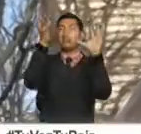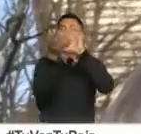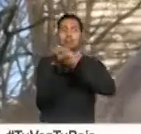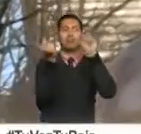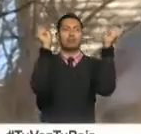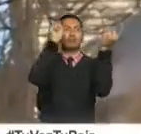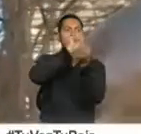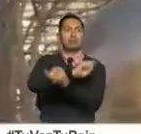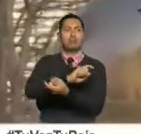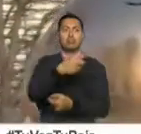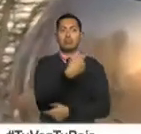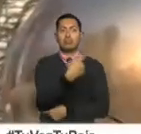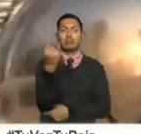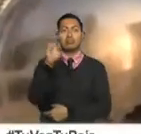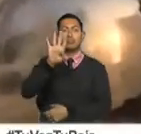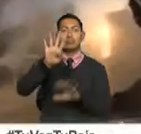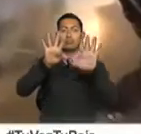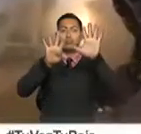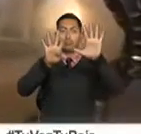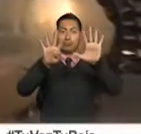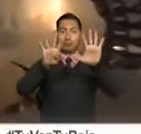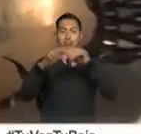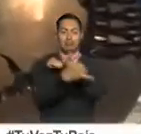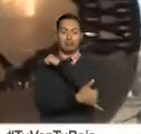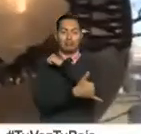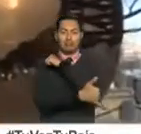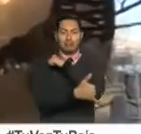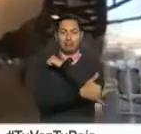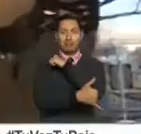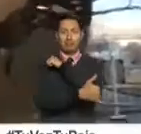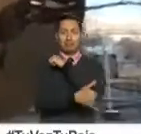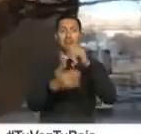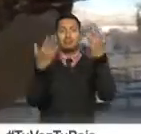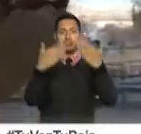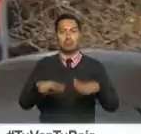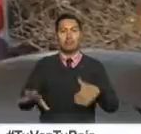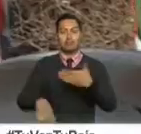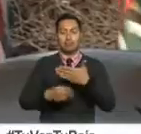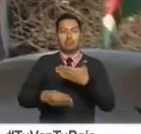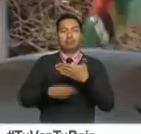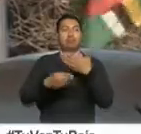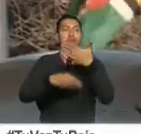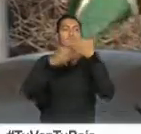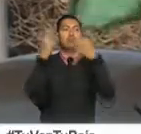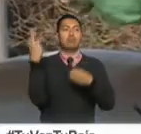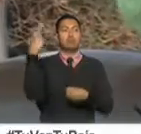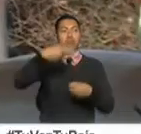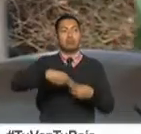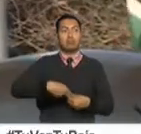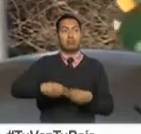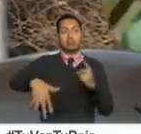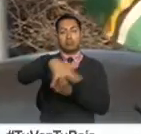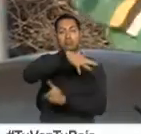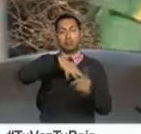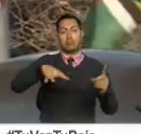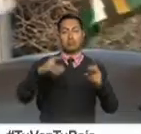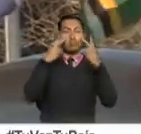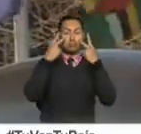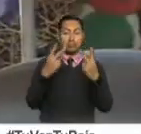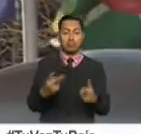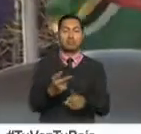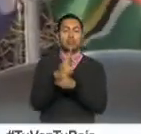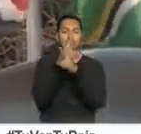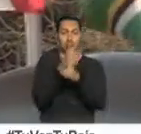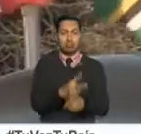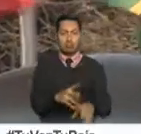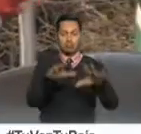los 149 de los 197 países que ya se han sumado a esta iniciativa, que reforzará la respuesta a escala